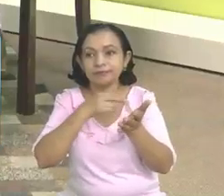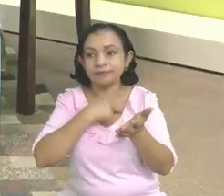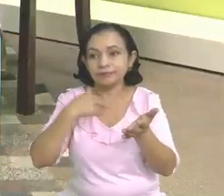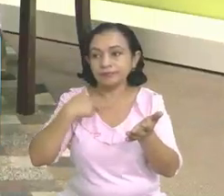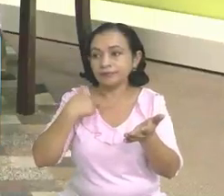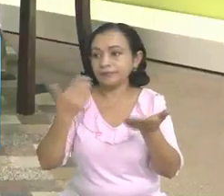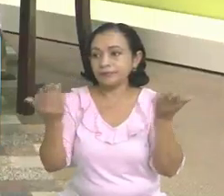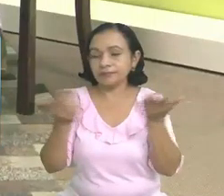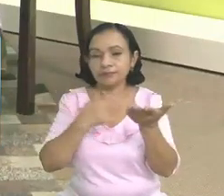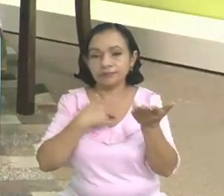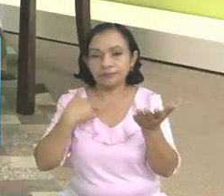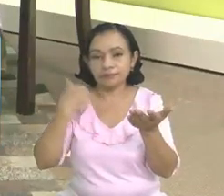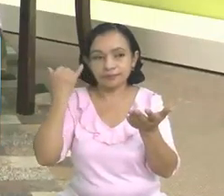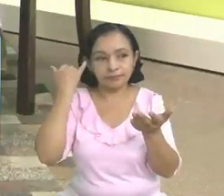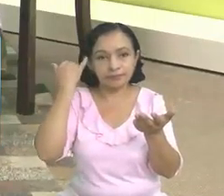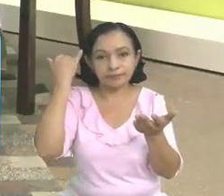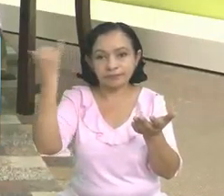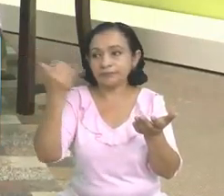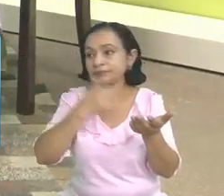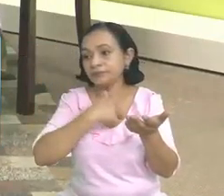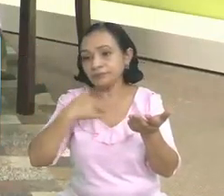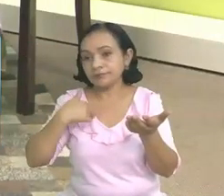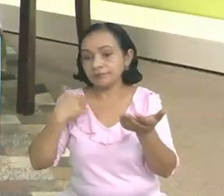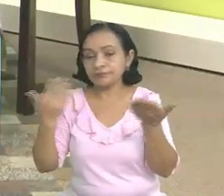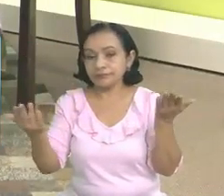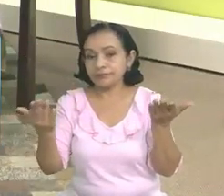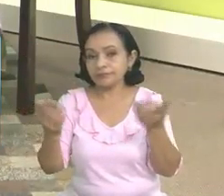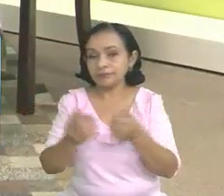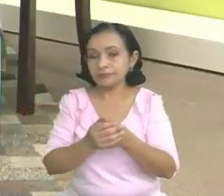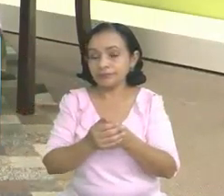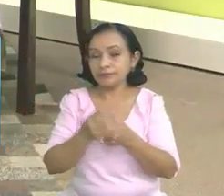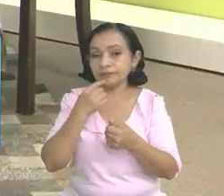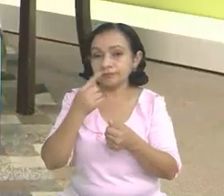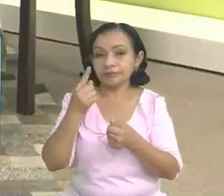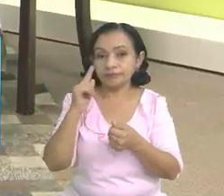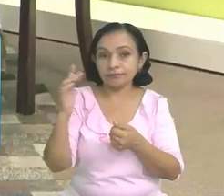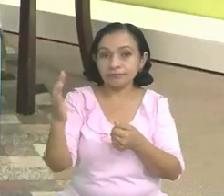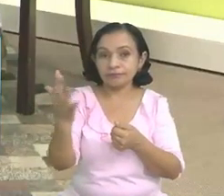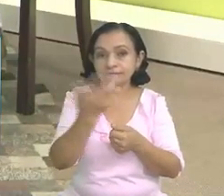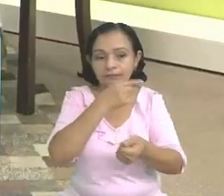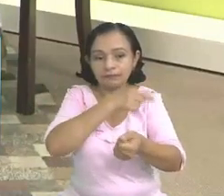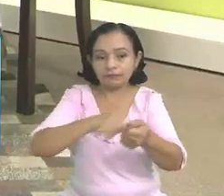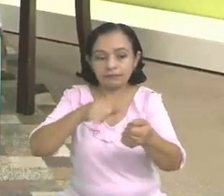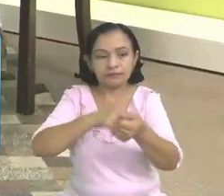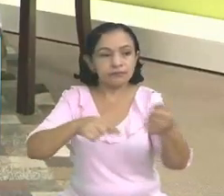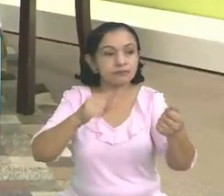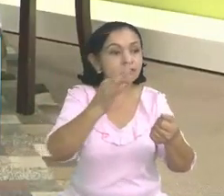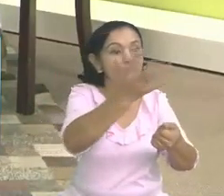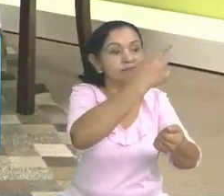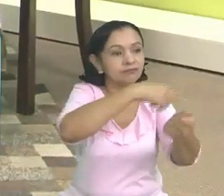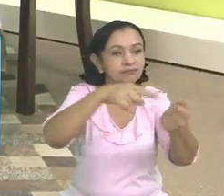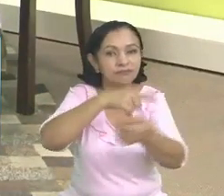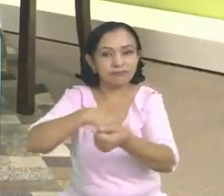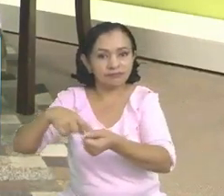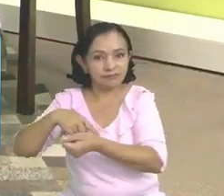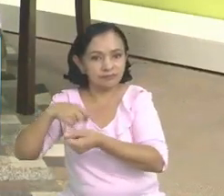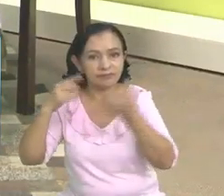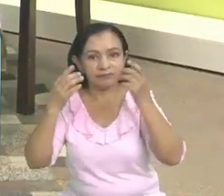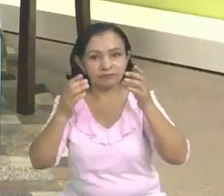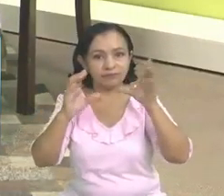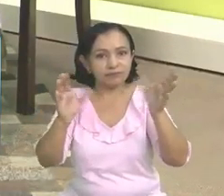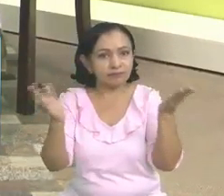está la idea de pertenecer a un grupo. Y si de pronto nos dicen, todos vamos y nos cortamos, todos nos cortamos. Y entonces esas cosas